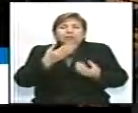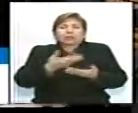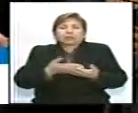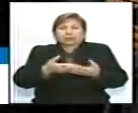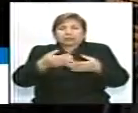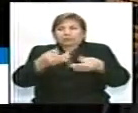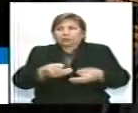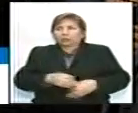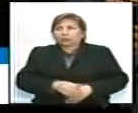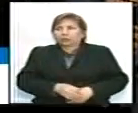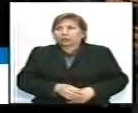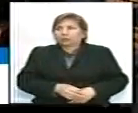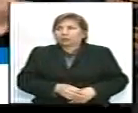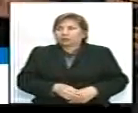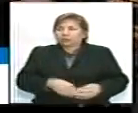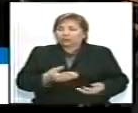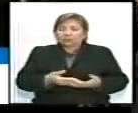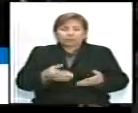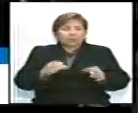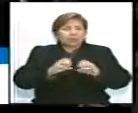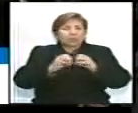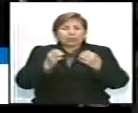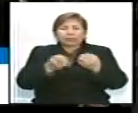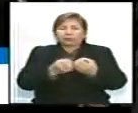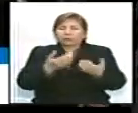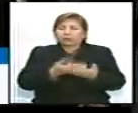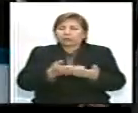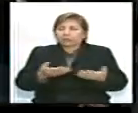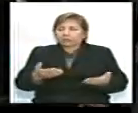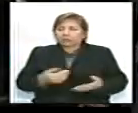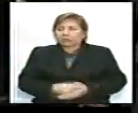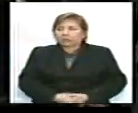situación en materia de equipos y en materia de gestión.